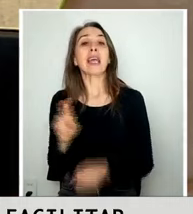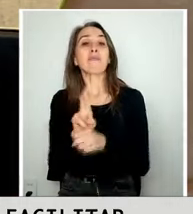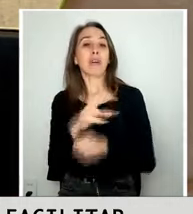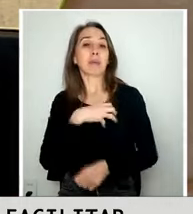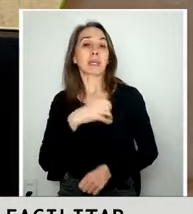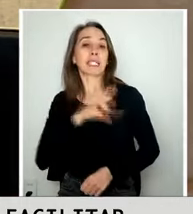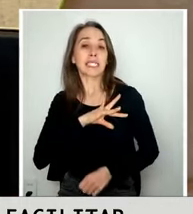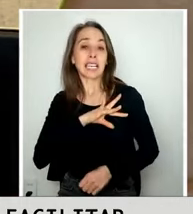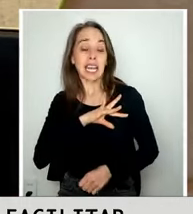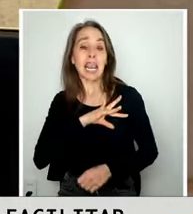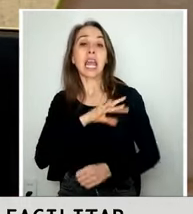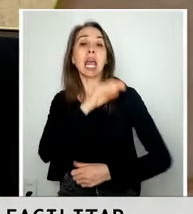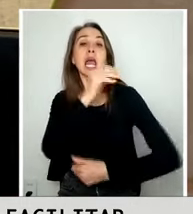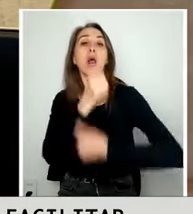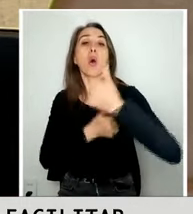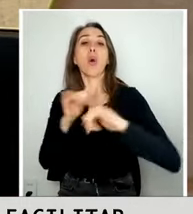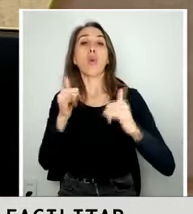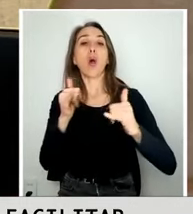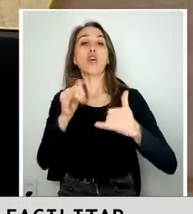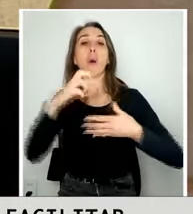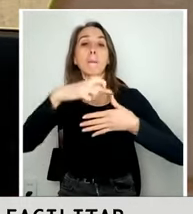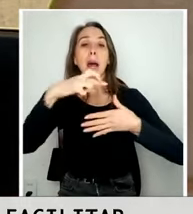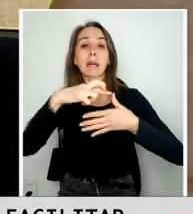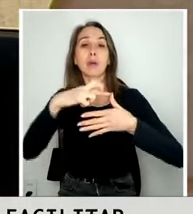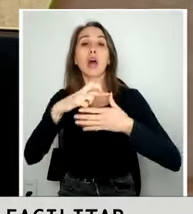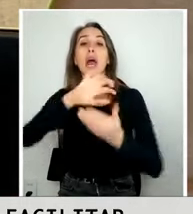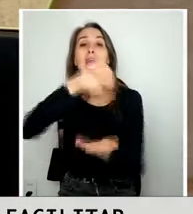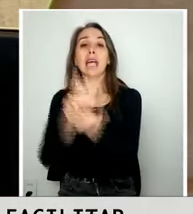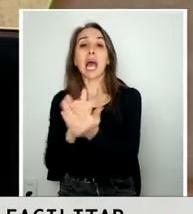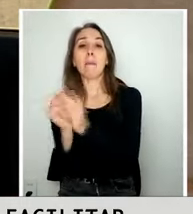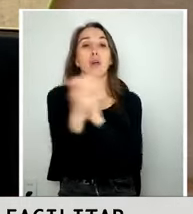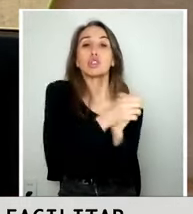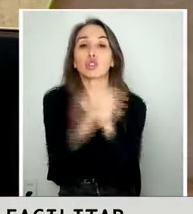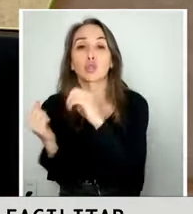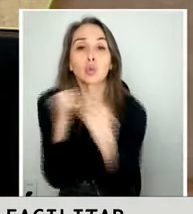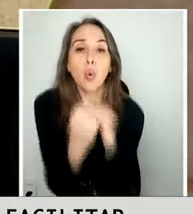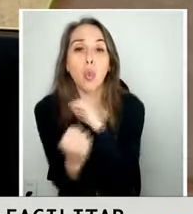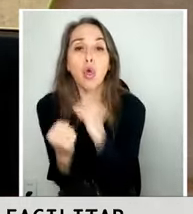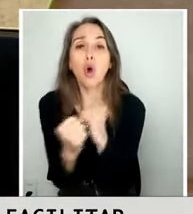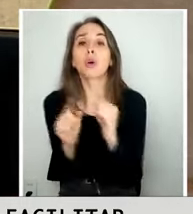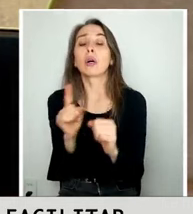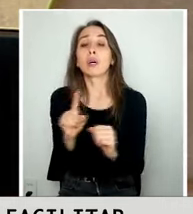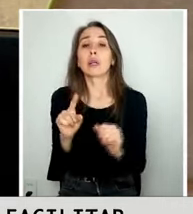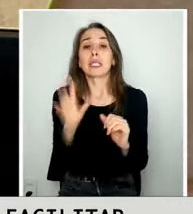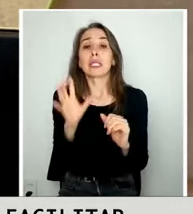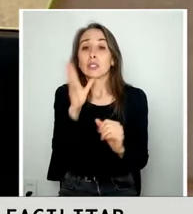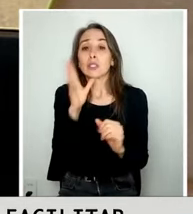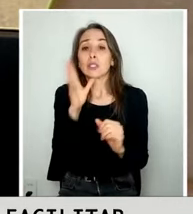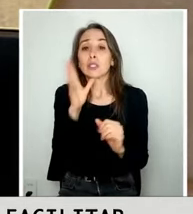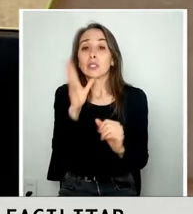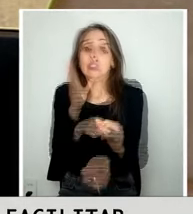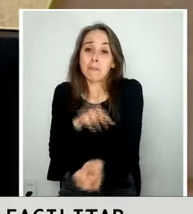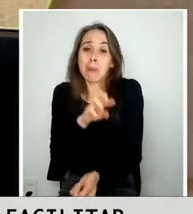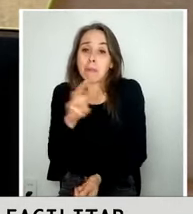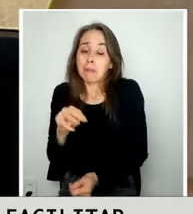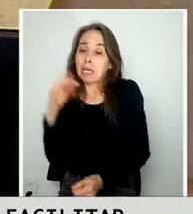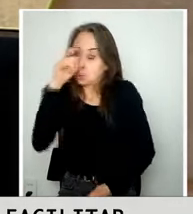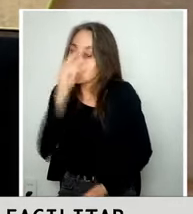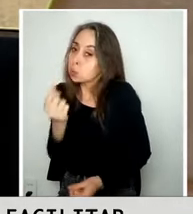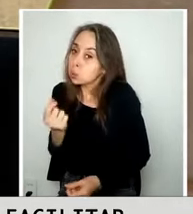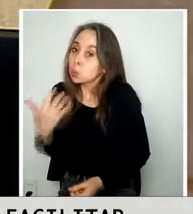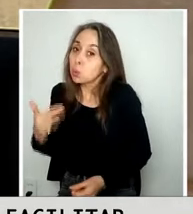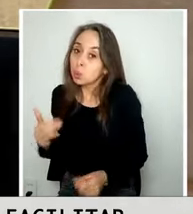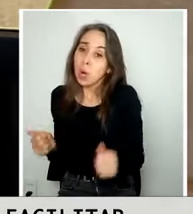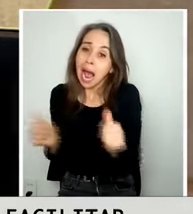judo pero que no tiene los recursos y los padres con mucho esfuerzo han logrado sacarla adelante ese acompañamiento conjuntamente con esta